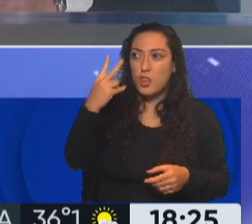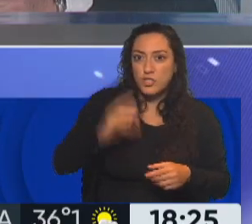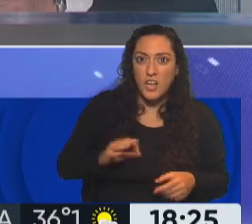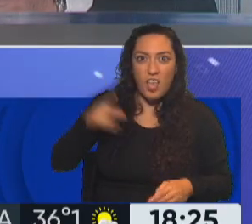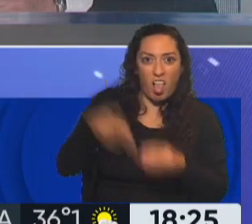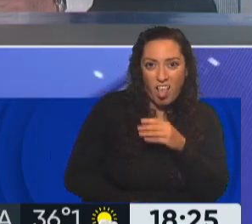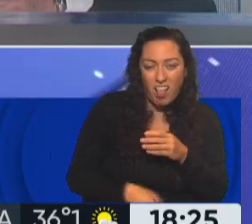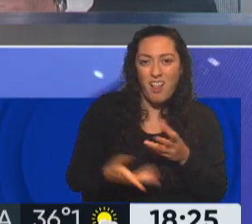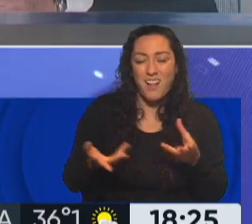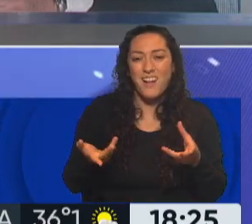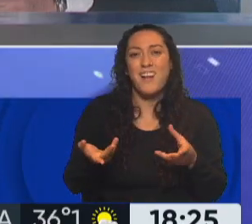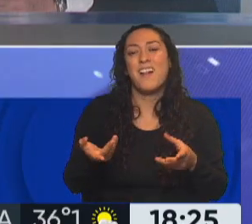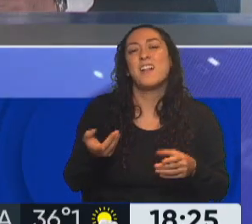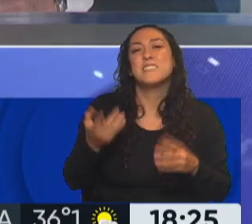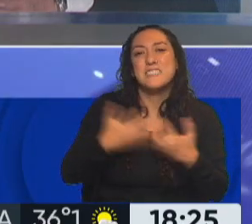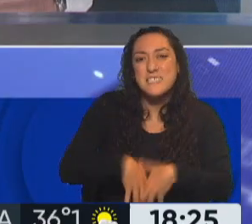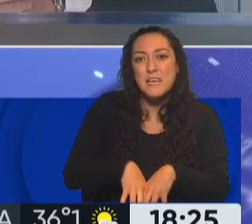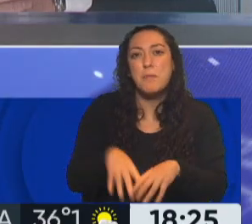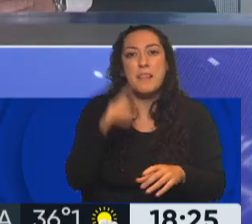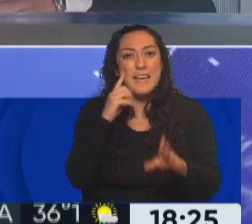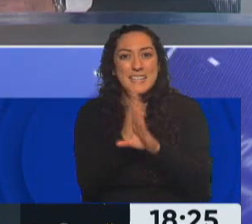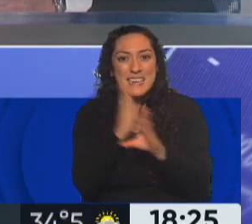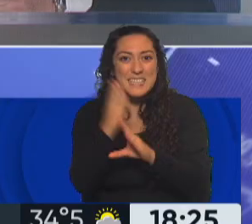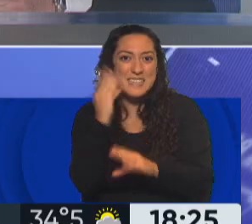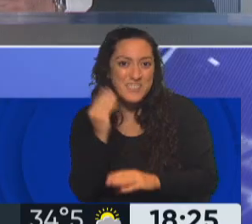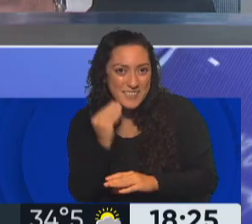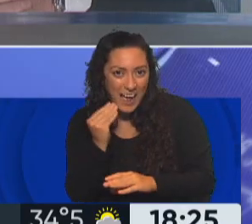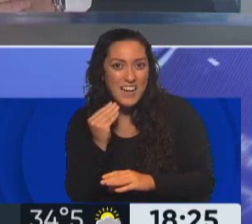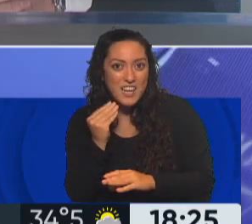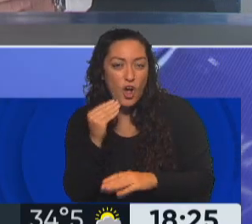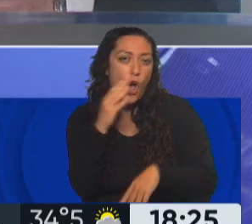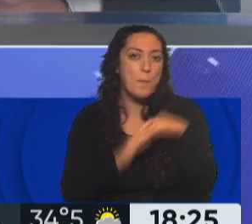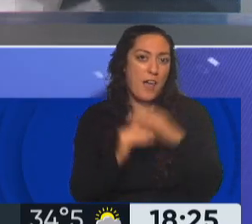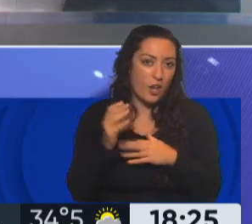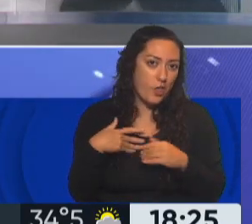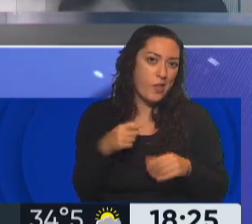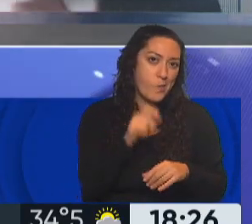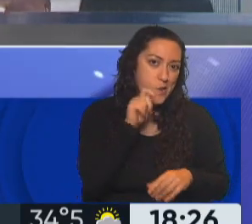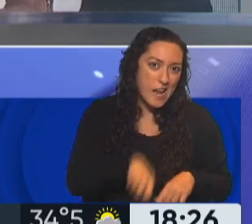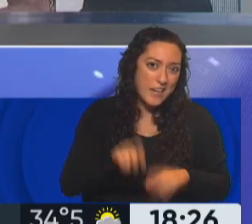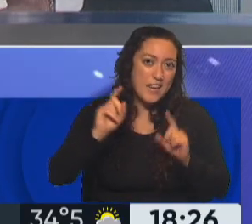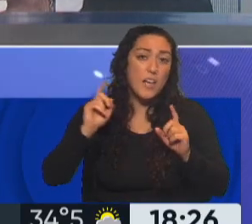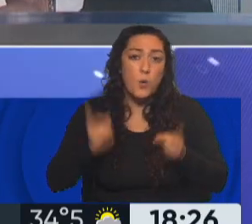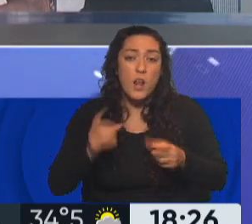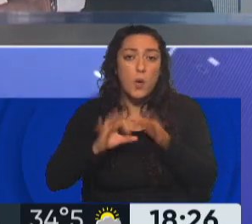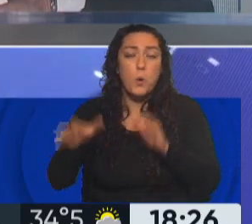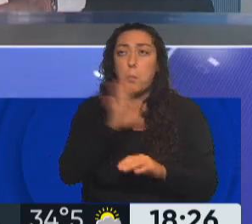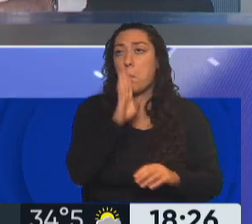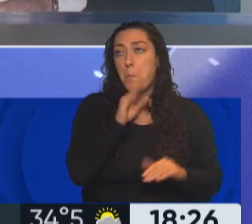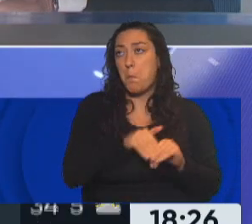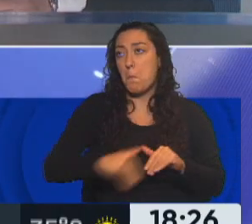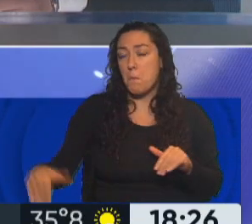fue llevado adelante por el sistema de inteligencia británico con mano de obra ucraniana y sin embargo Europa no hizo nada, de manera